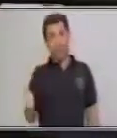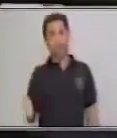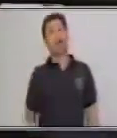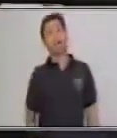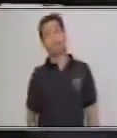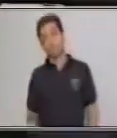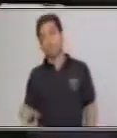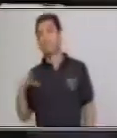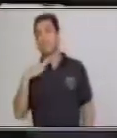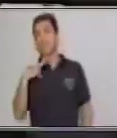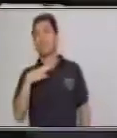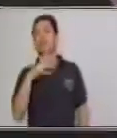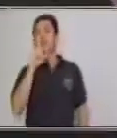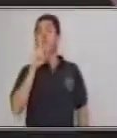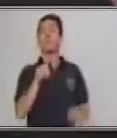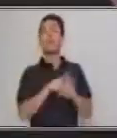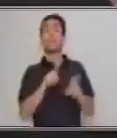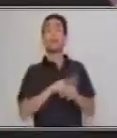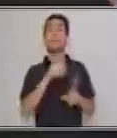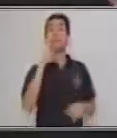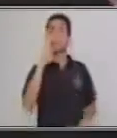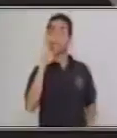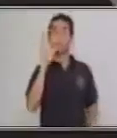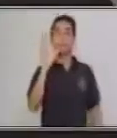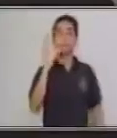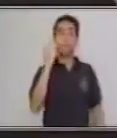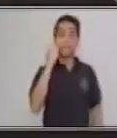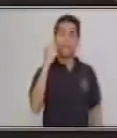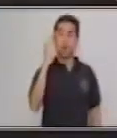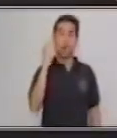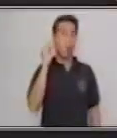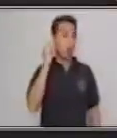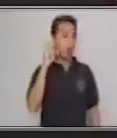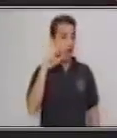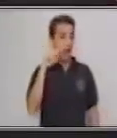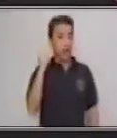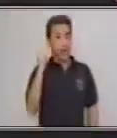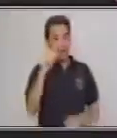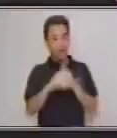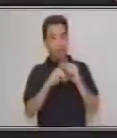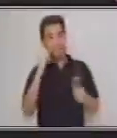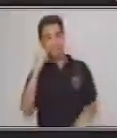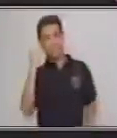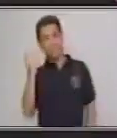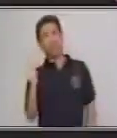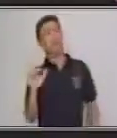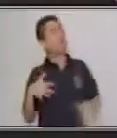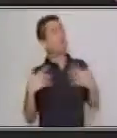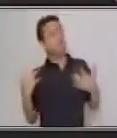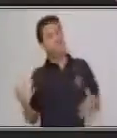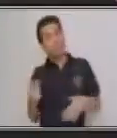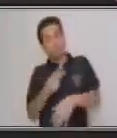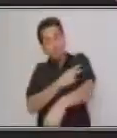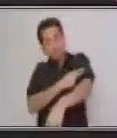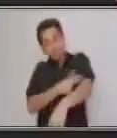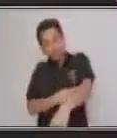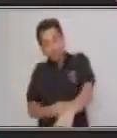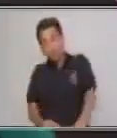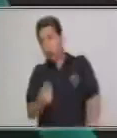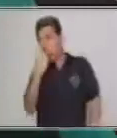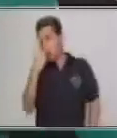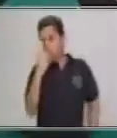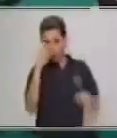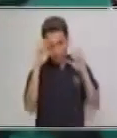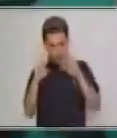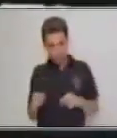Tenemos también lo que es la biografía. La biografía es la historia de una persona, ¿sí? Vamos